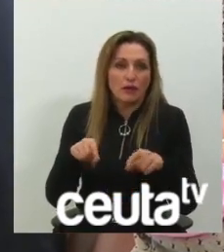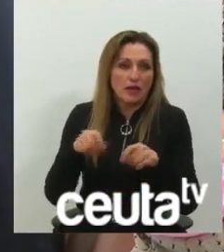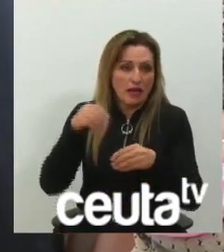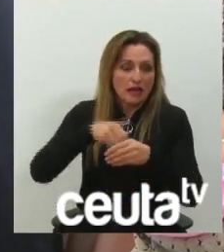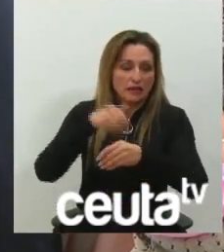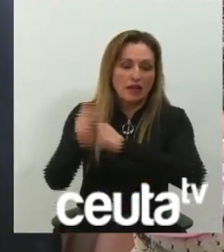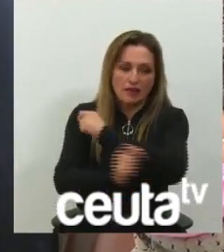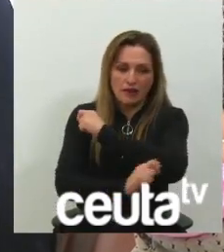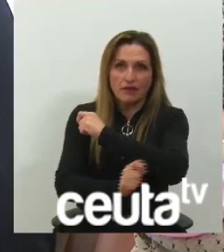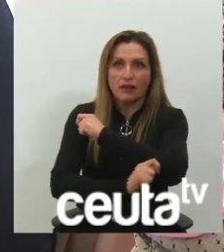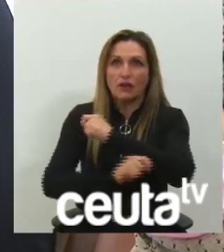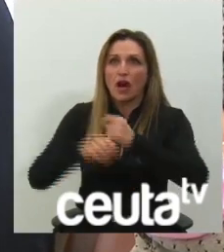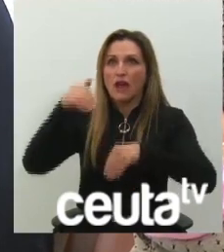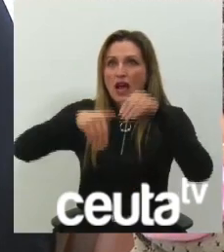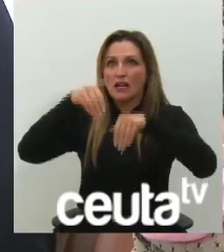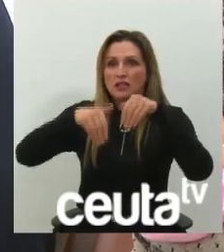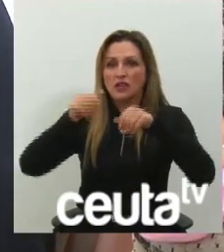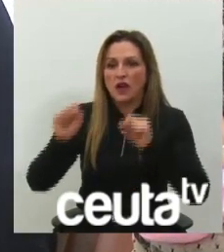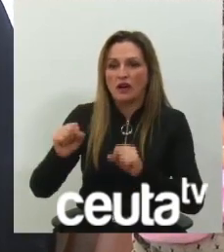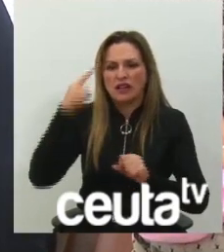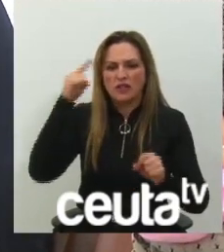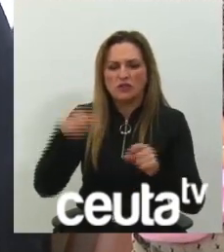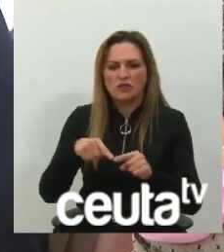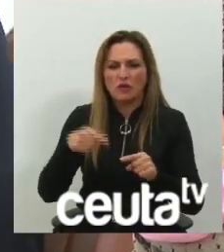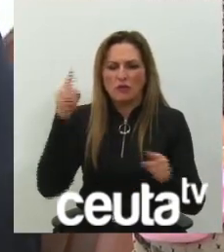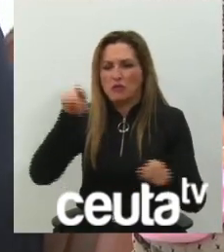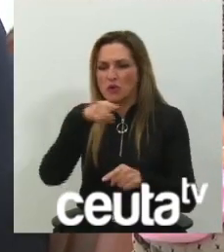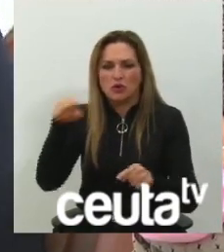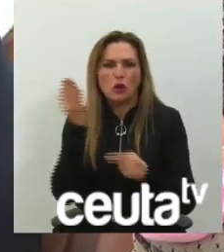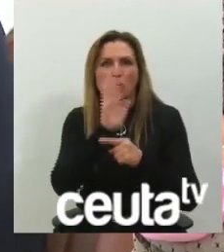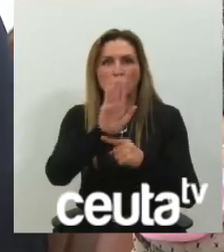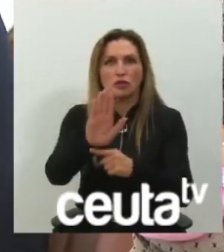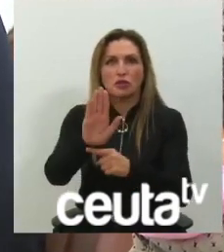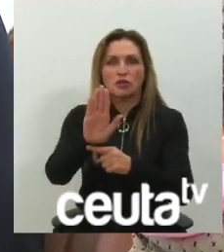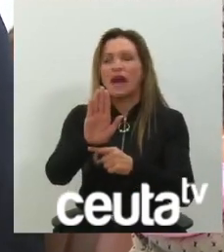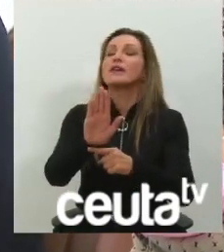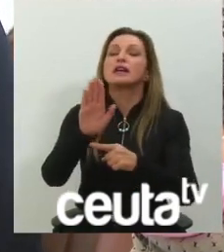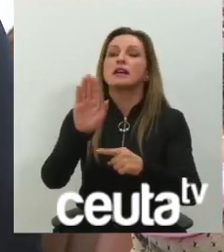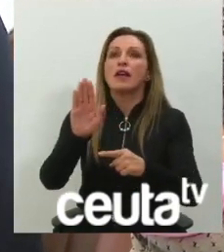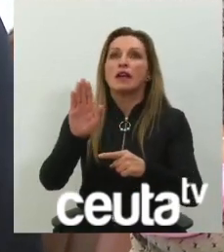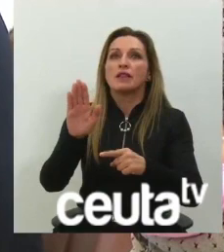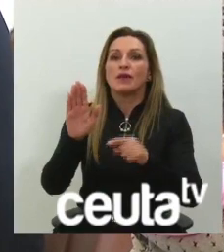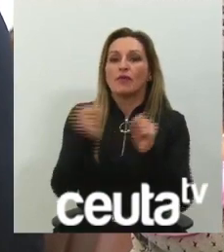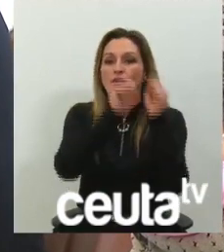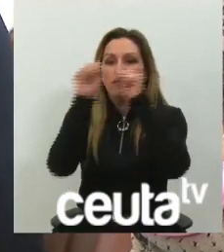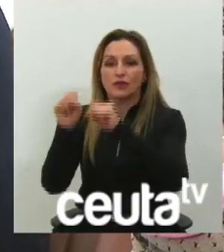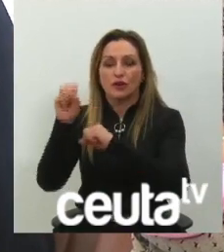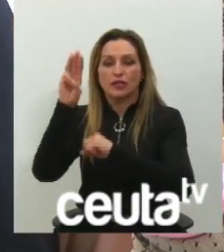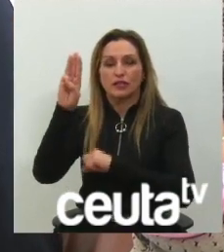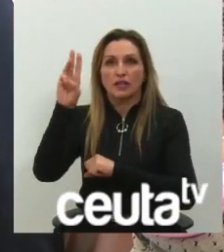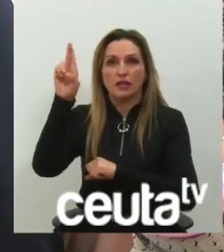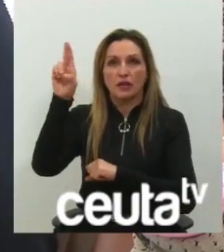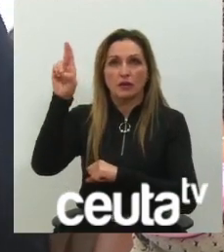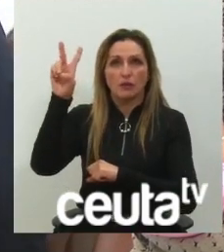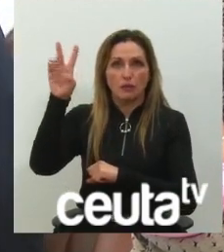como defensores hacer el ritmo de quién de putin y sabe lo que le ha dicho su jefe yo le doy se lo que ha dicho